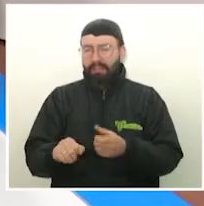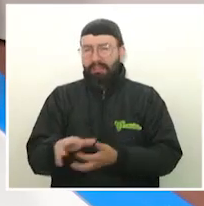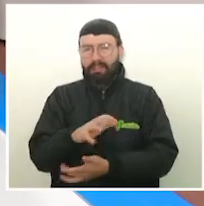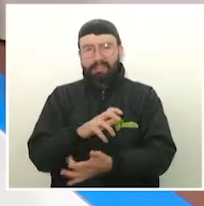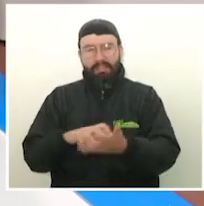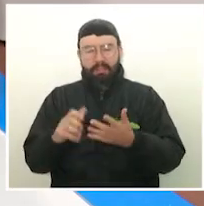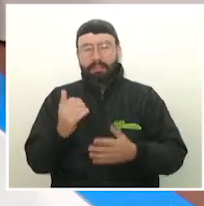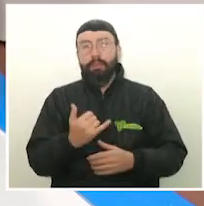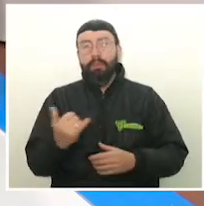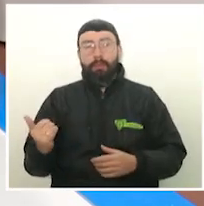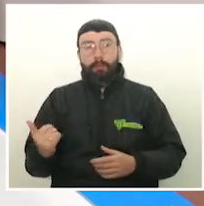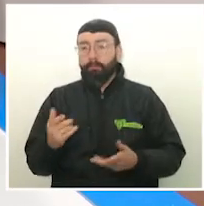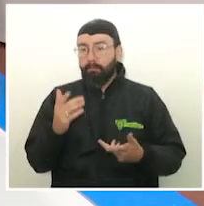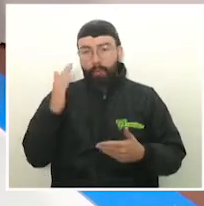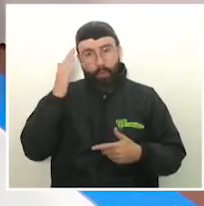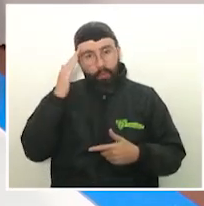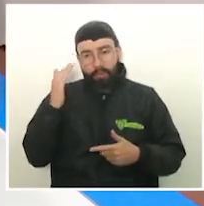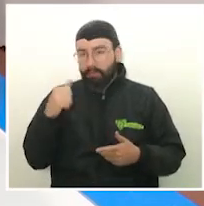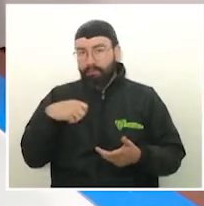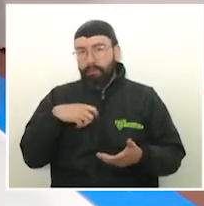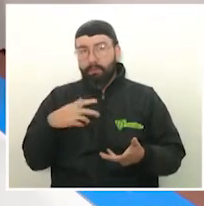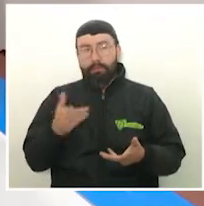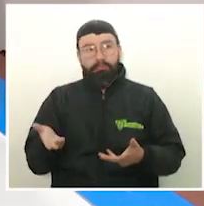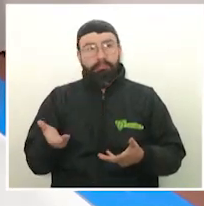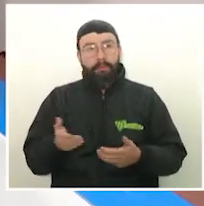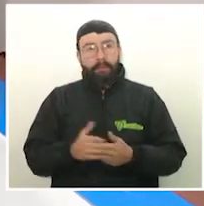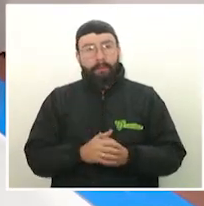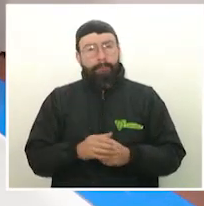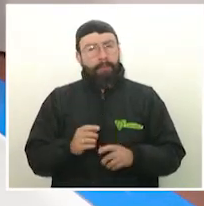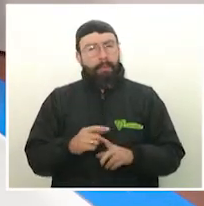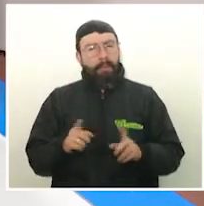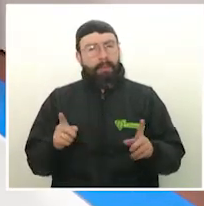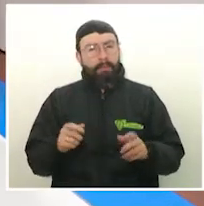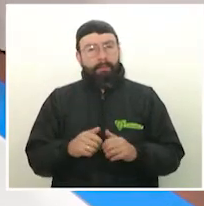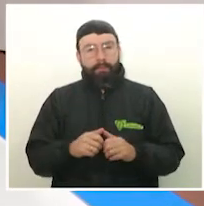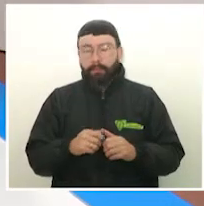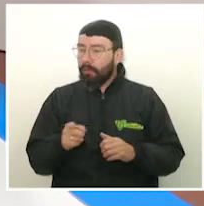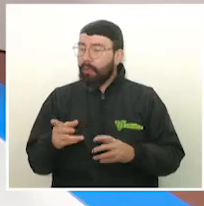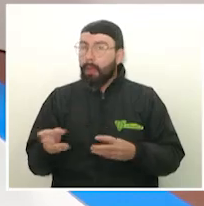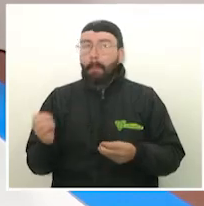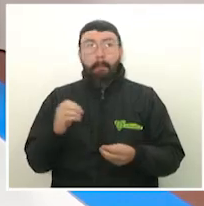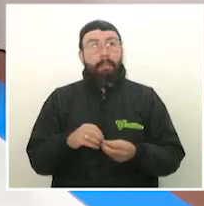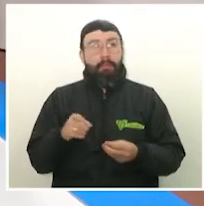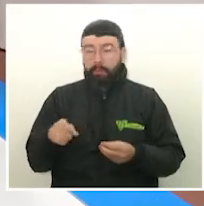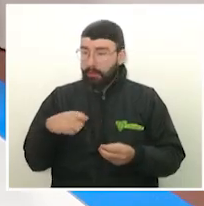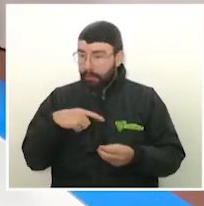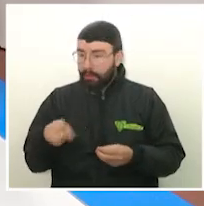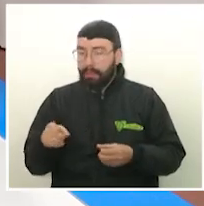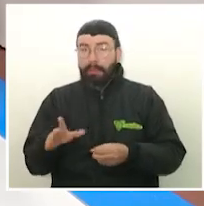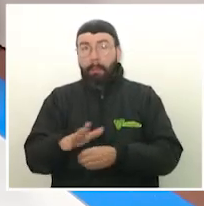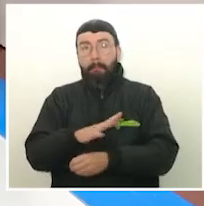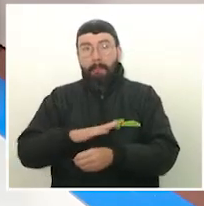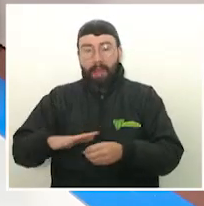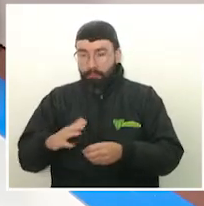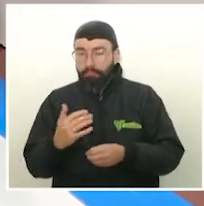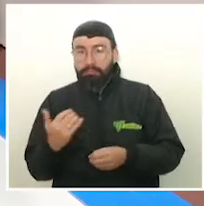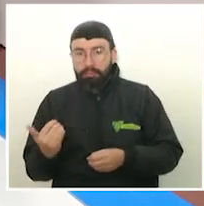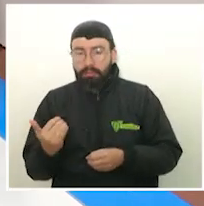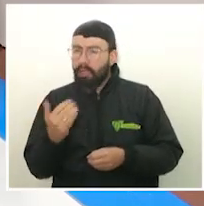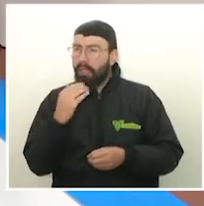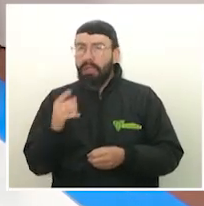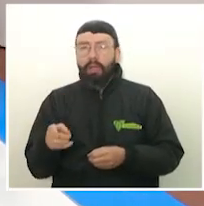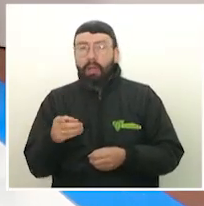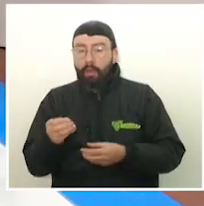y no tenemos conciencia de esto. Pero además de lo del medio ambiente, es que cuando el plástico entra acá en